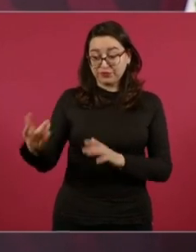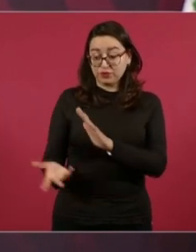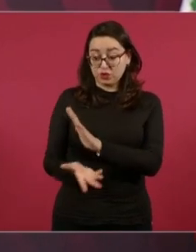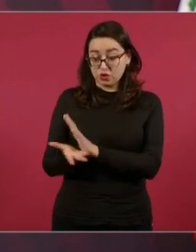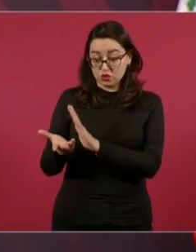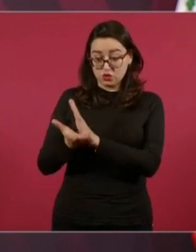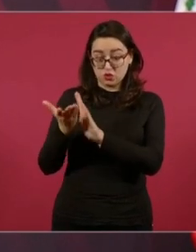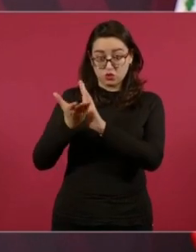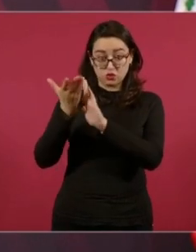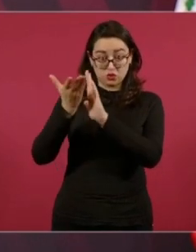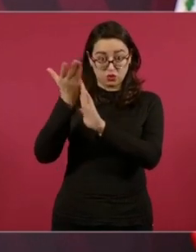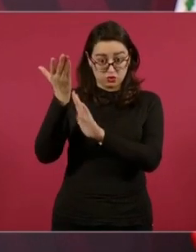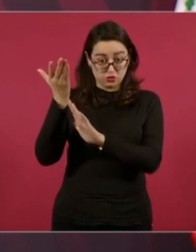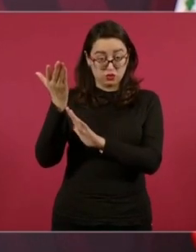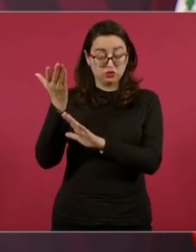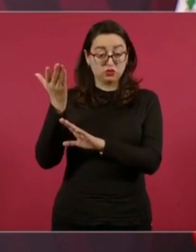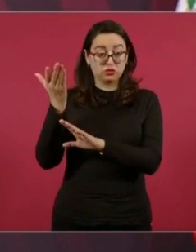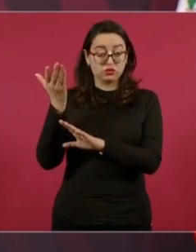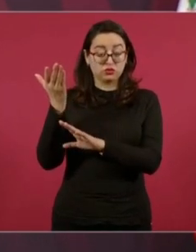para la